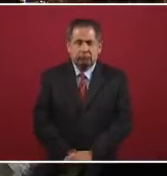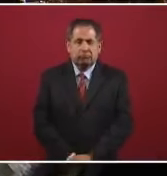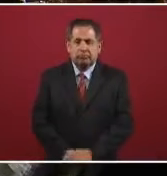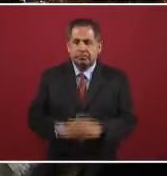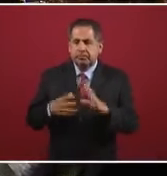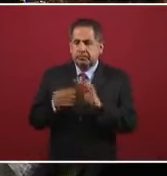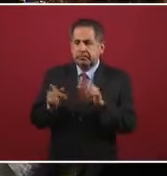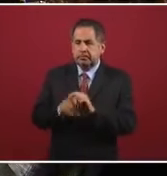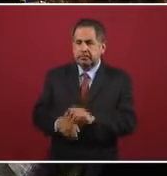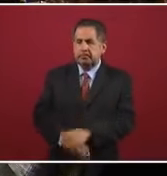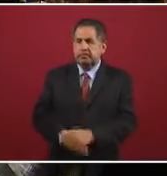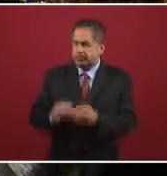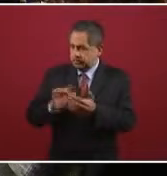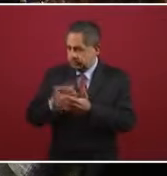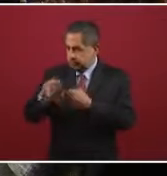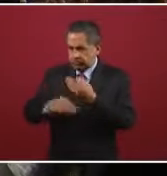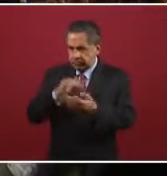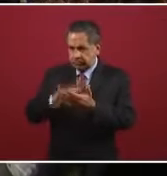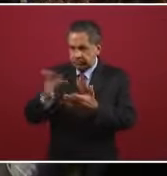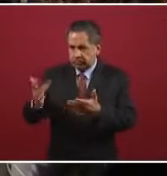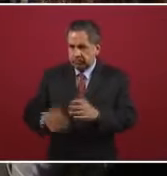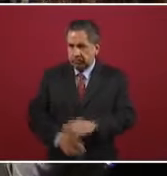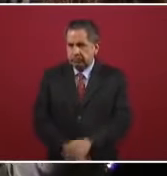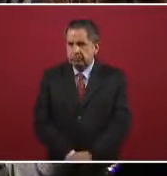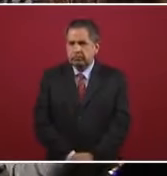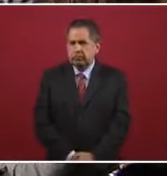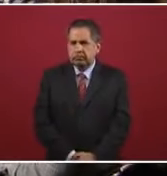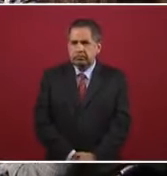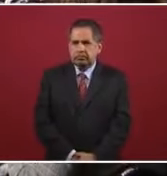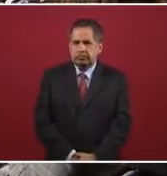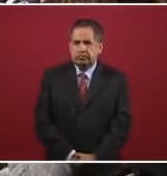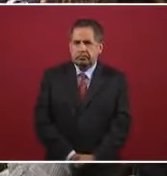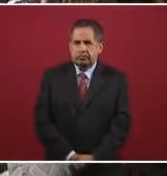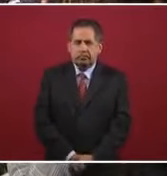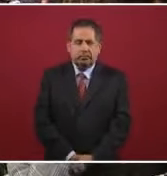Bueno, muchas gracias a todos.